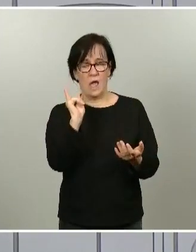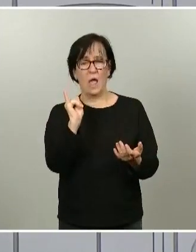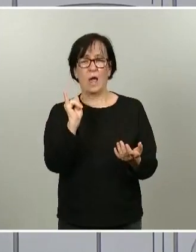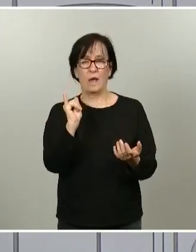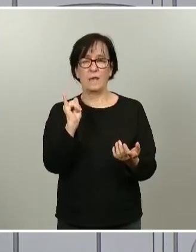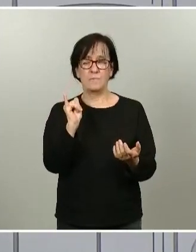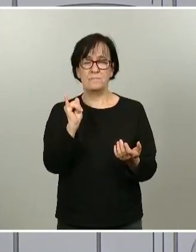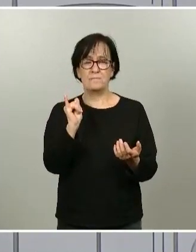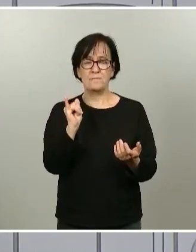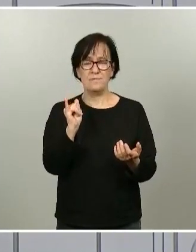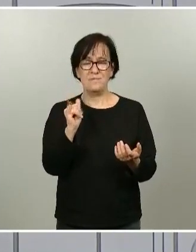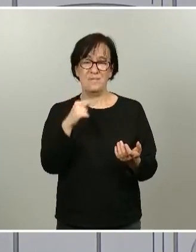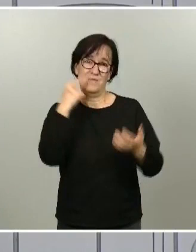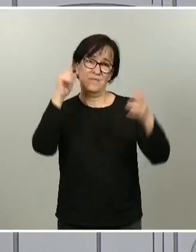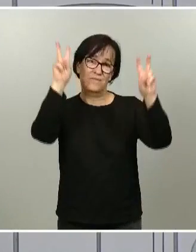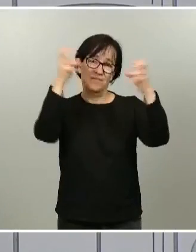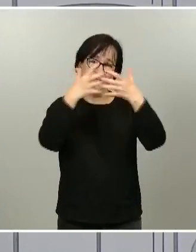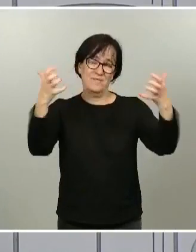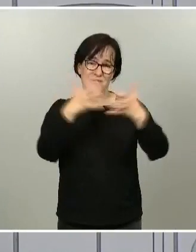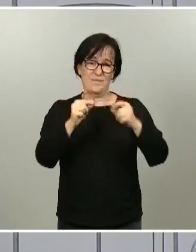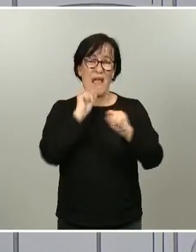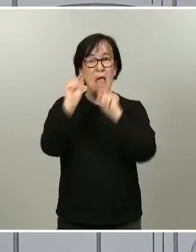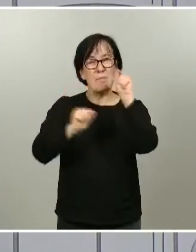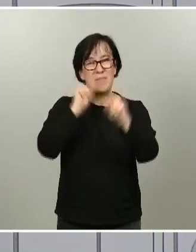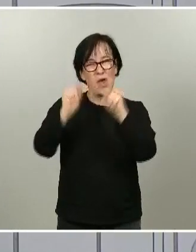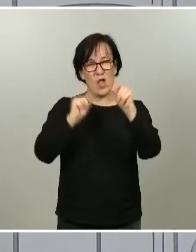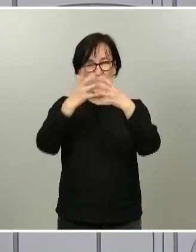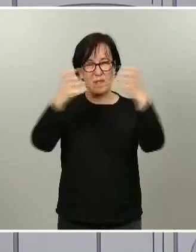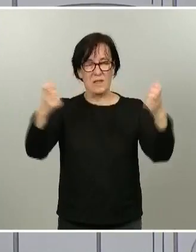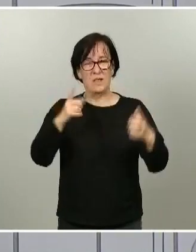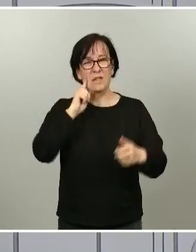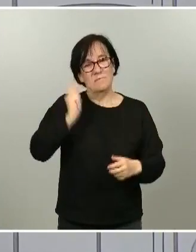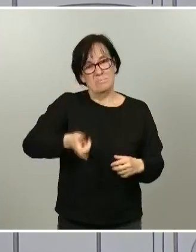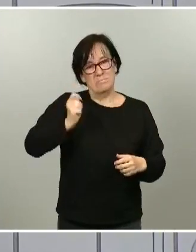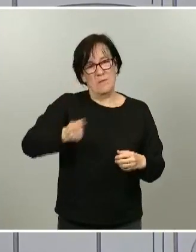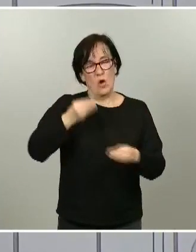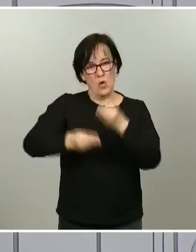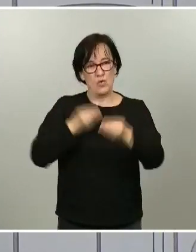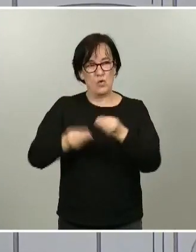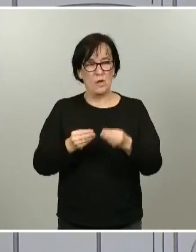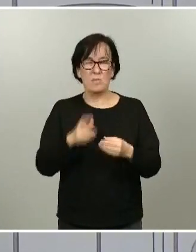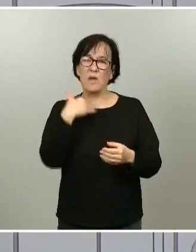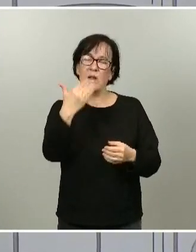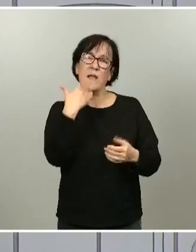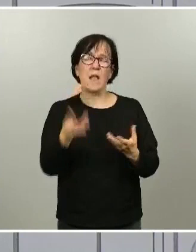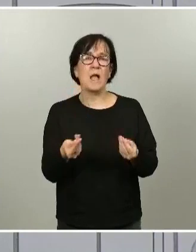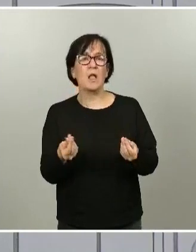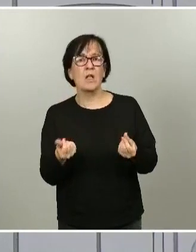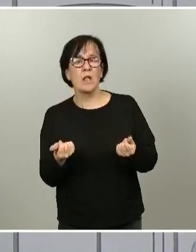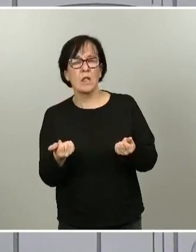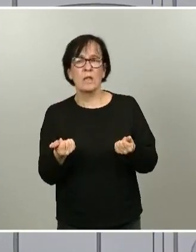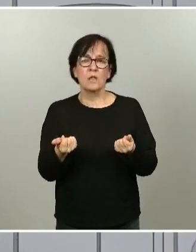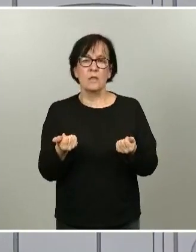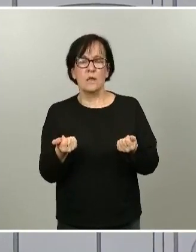un dicho que en epidemiología se utiliza con cierta frecuencia, que es algo así como que